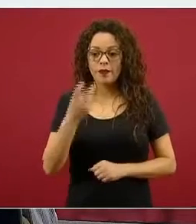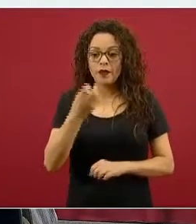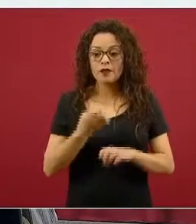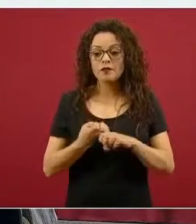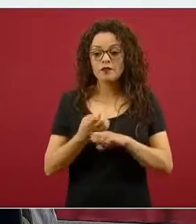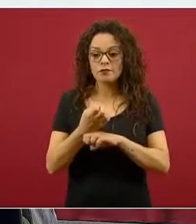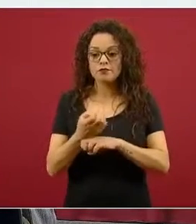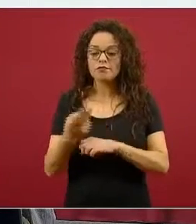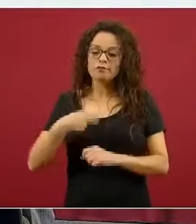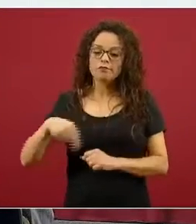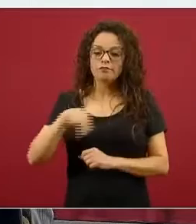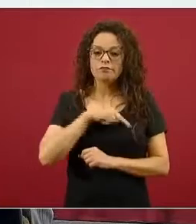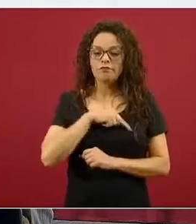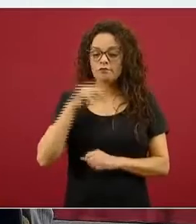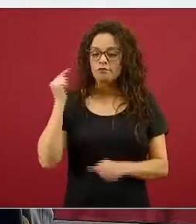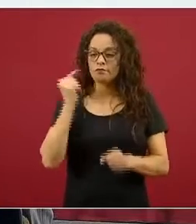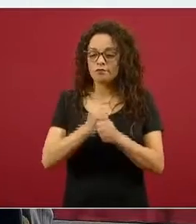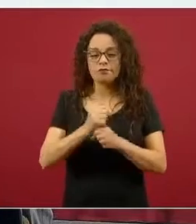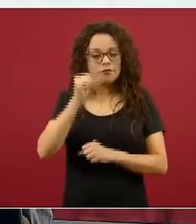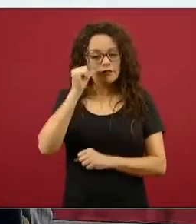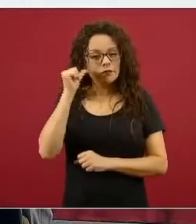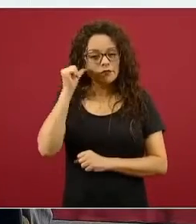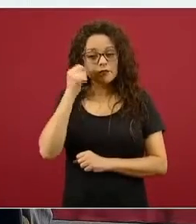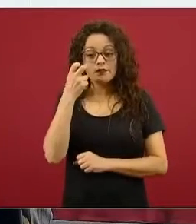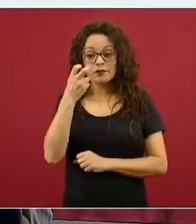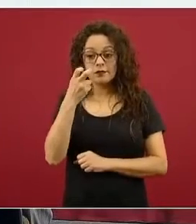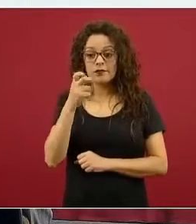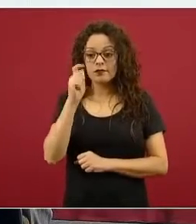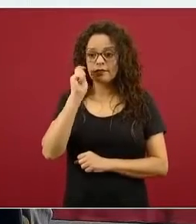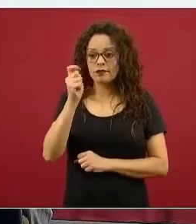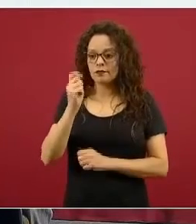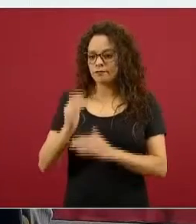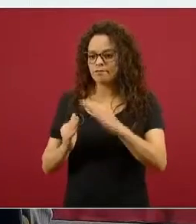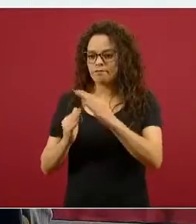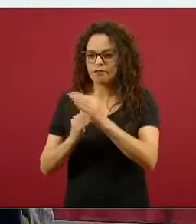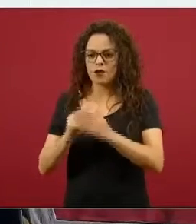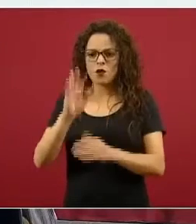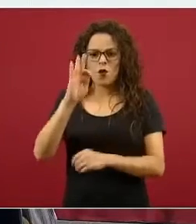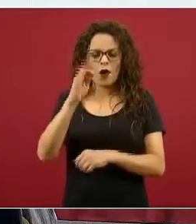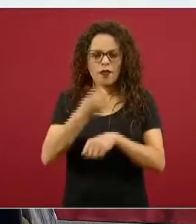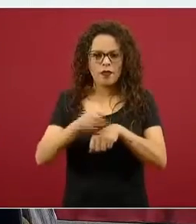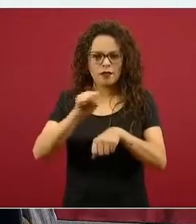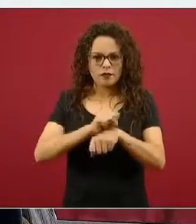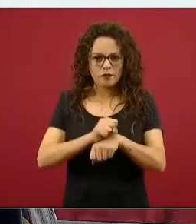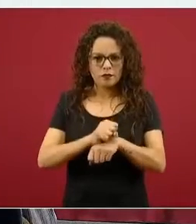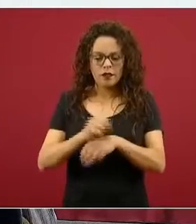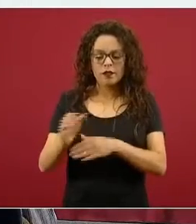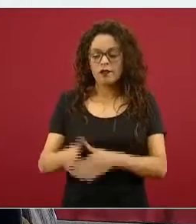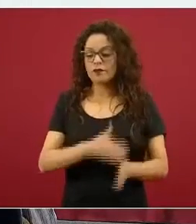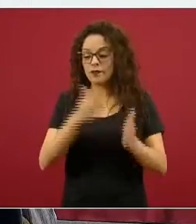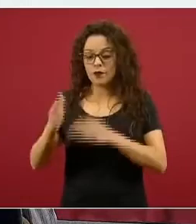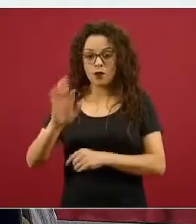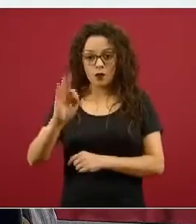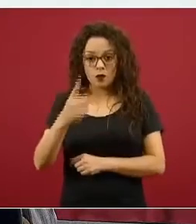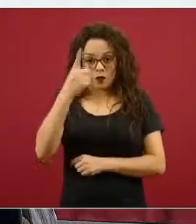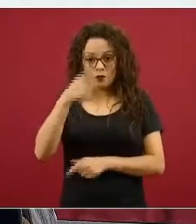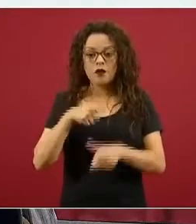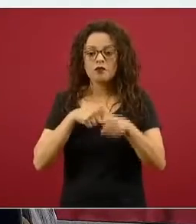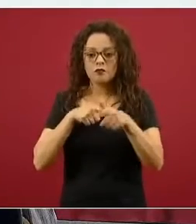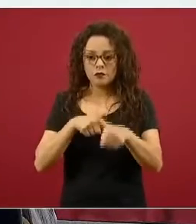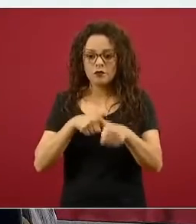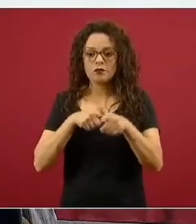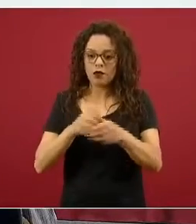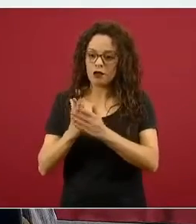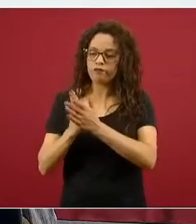que nosotros veíamos ayer hasta este punto, que era la semana 40, y en la semana 41 sigue en ascenso. Es